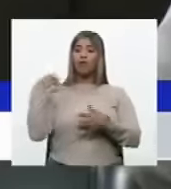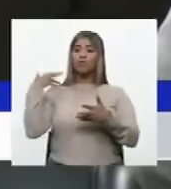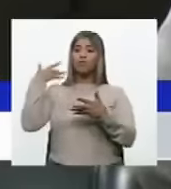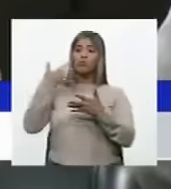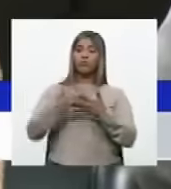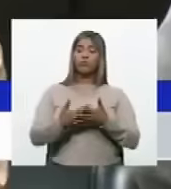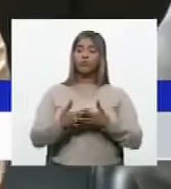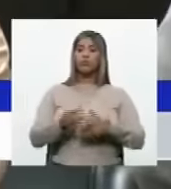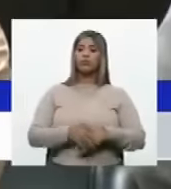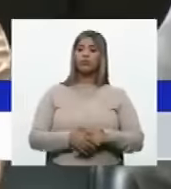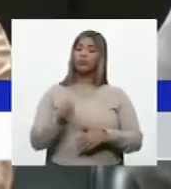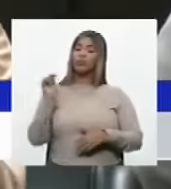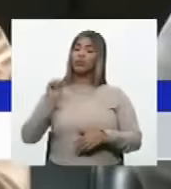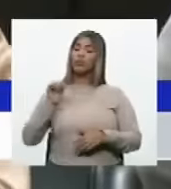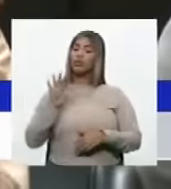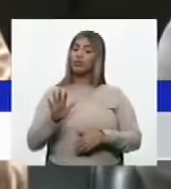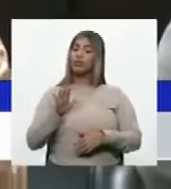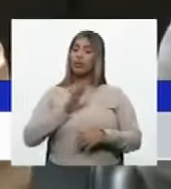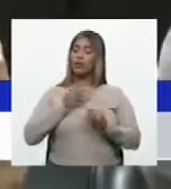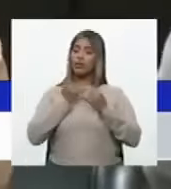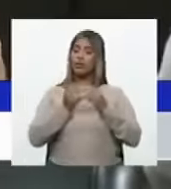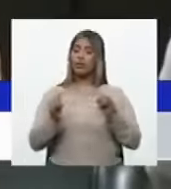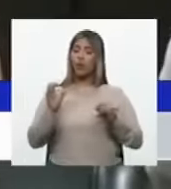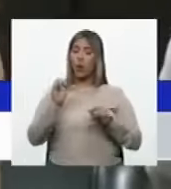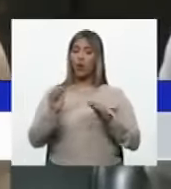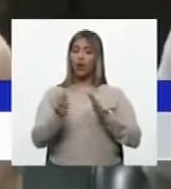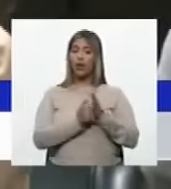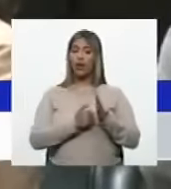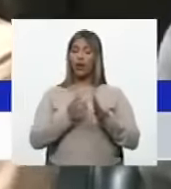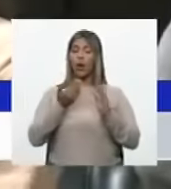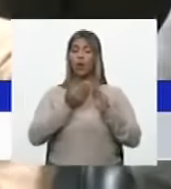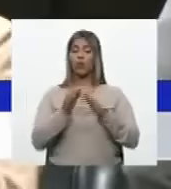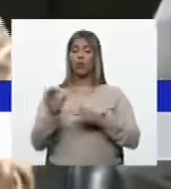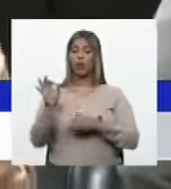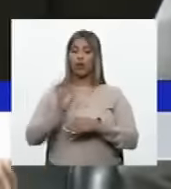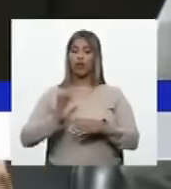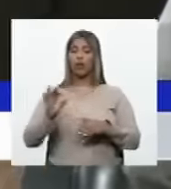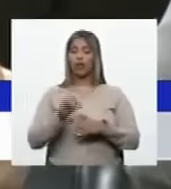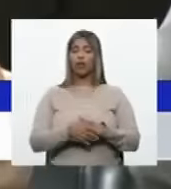timón, de esa independencia o nada, comuna o nada,